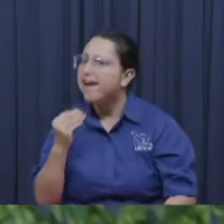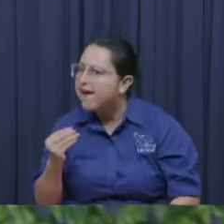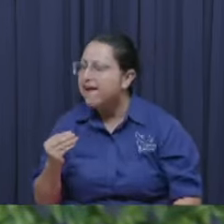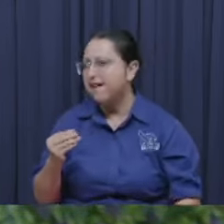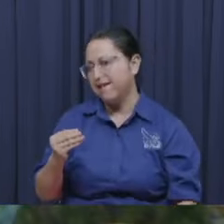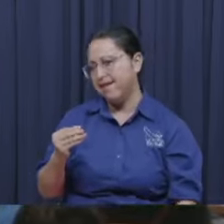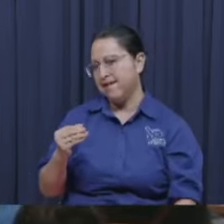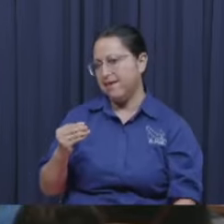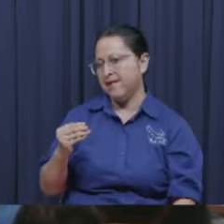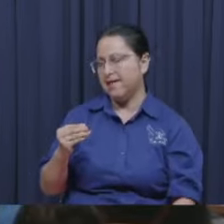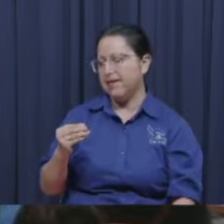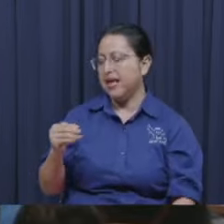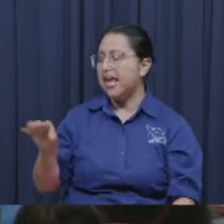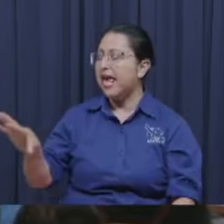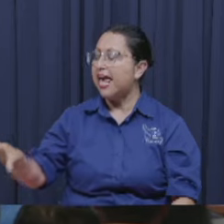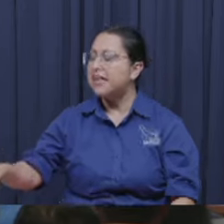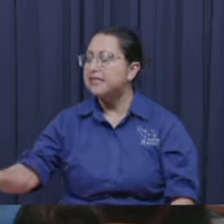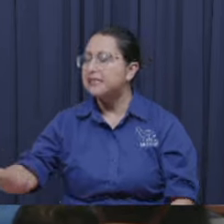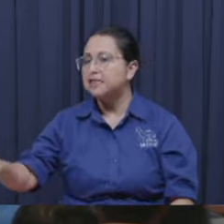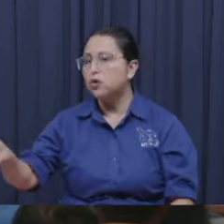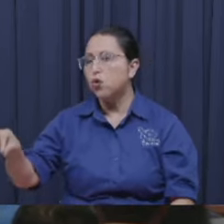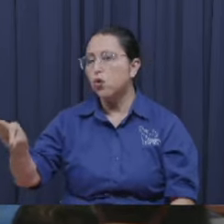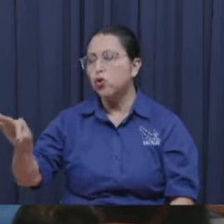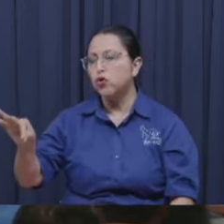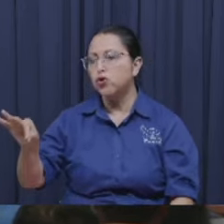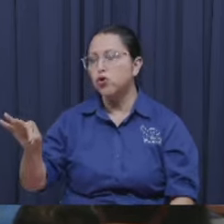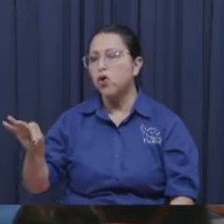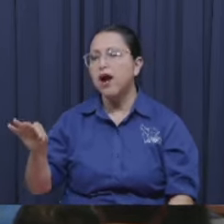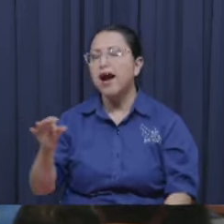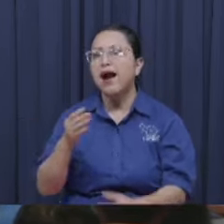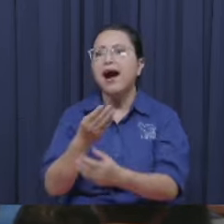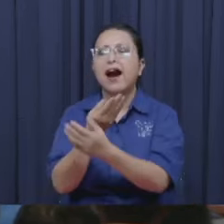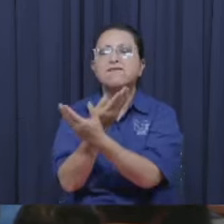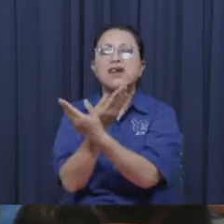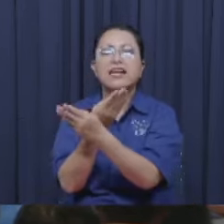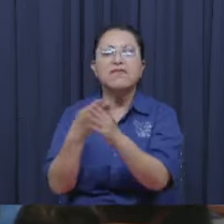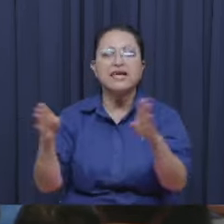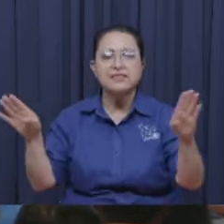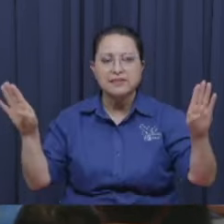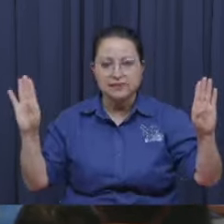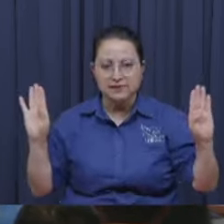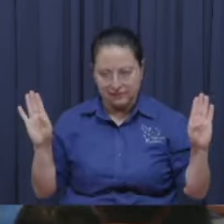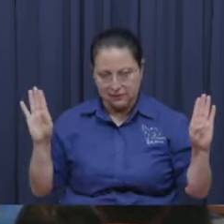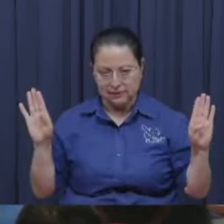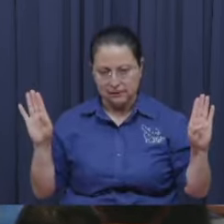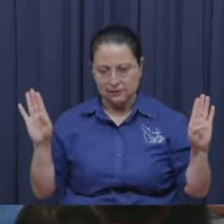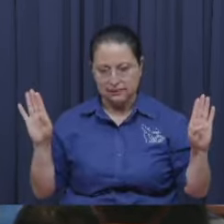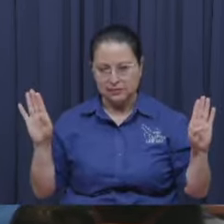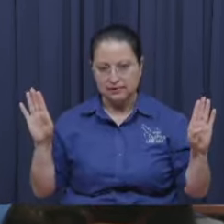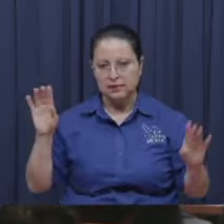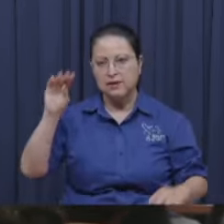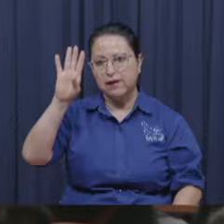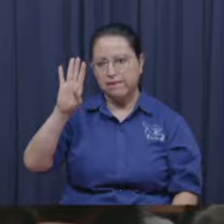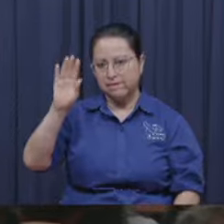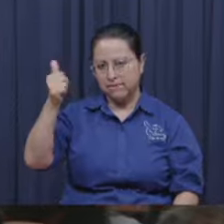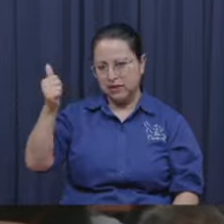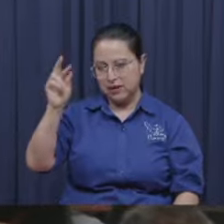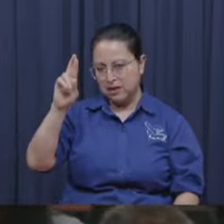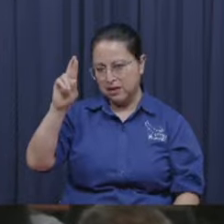el liderazgo, por eso es importante quién está al frente, hermano. El liderazgo